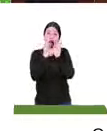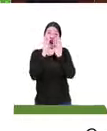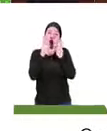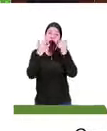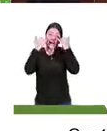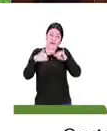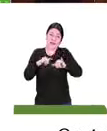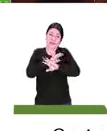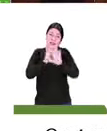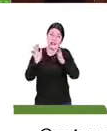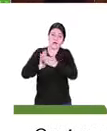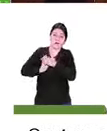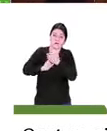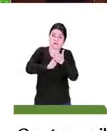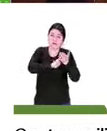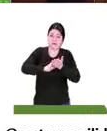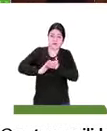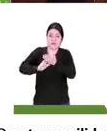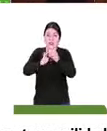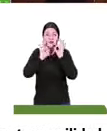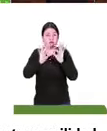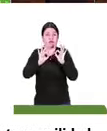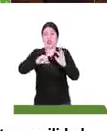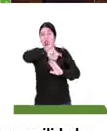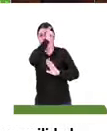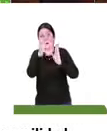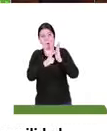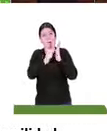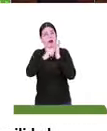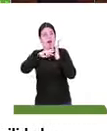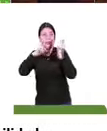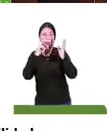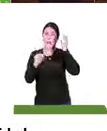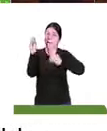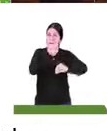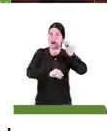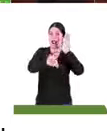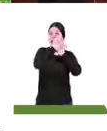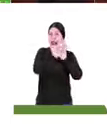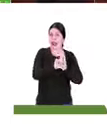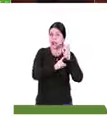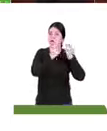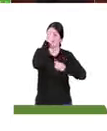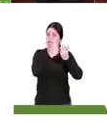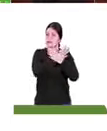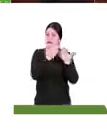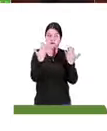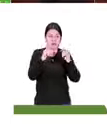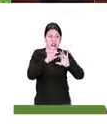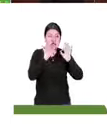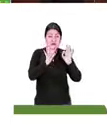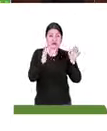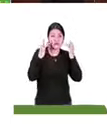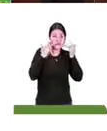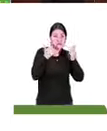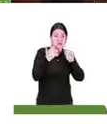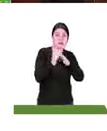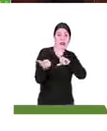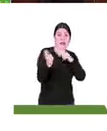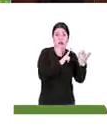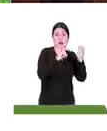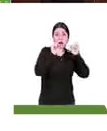terminando las actividades técnicas y de estructuración legal y financiera para conocer de esa manera el